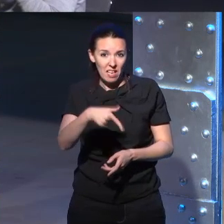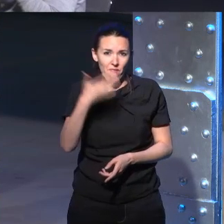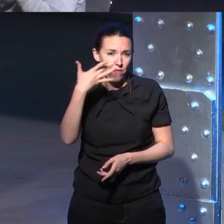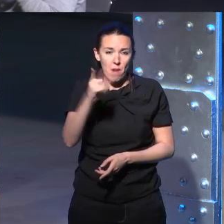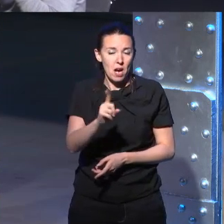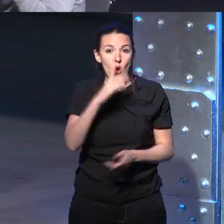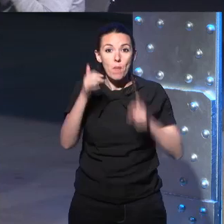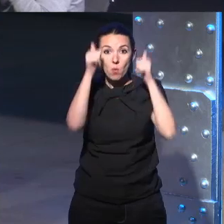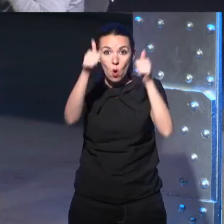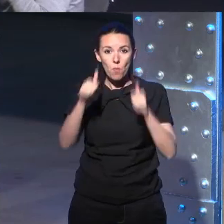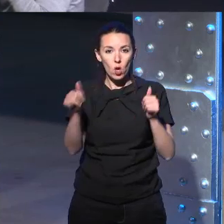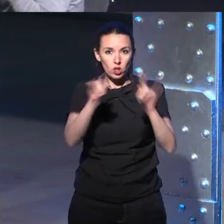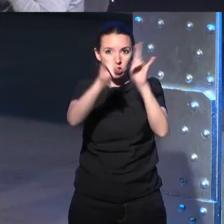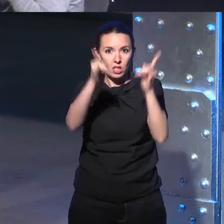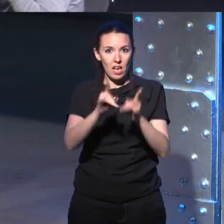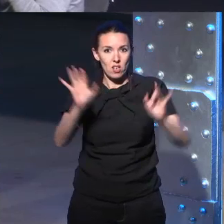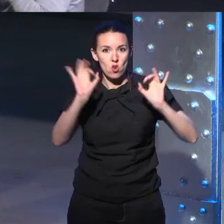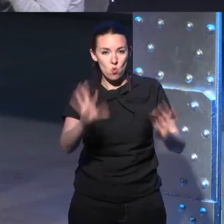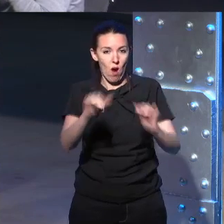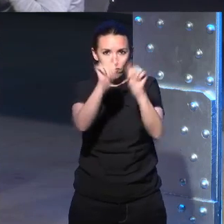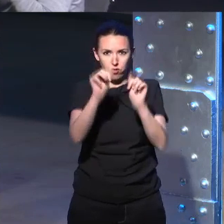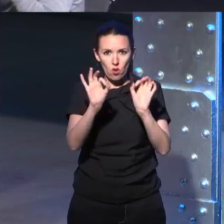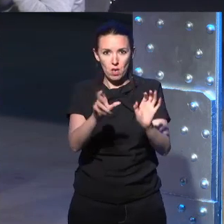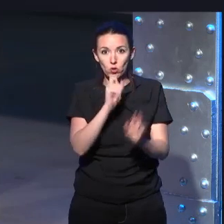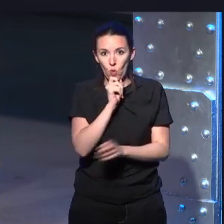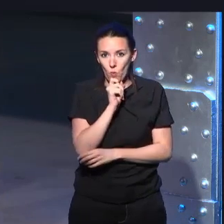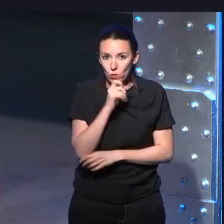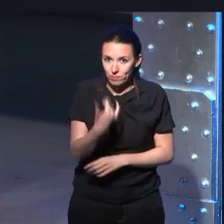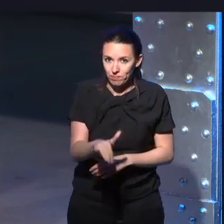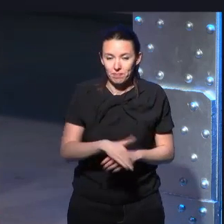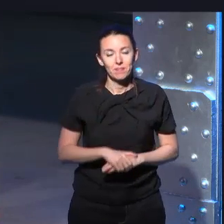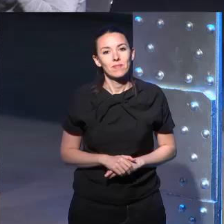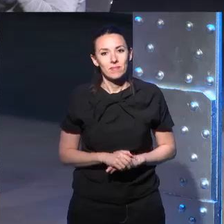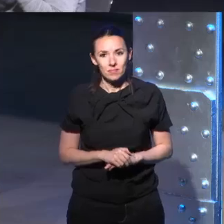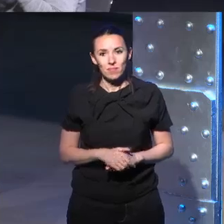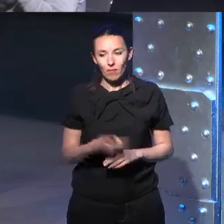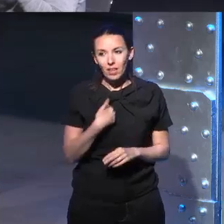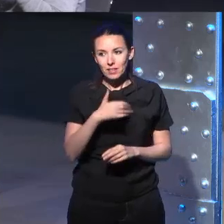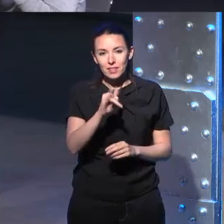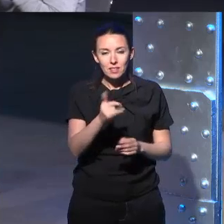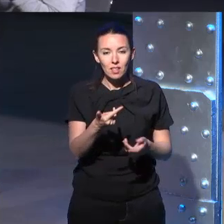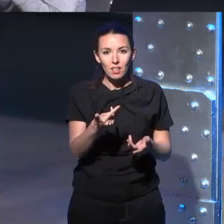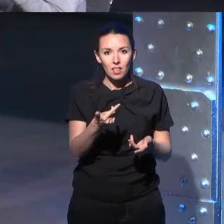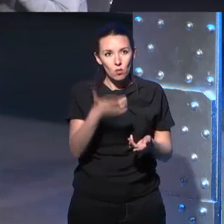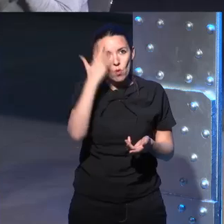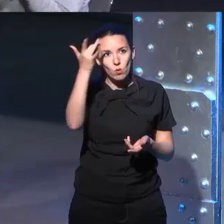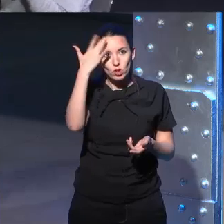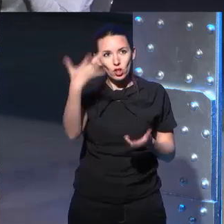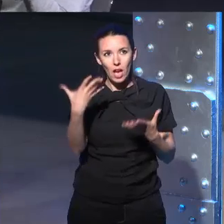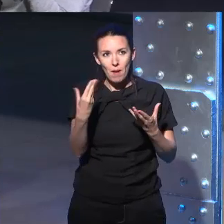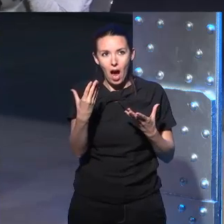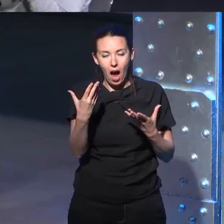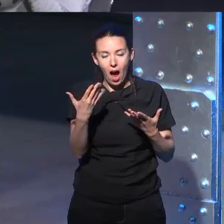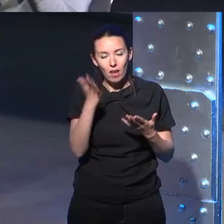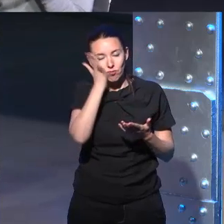conocida, pero ese póster con las cananas ahí puestas y tal. Yo sí lo tenía en mi techo. Sí, genial. Todas las noches soñaba con Raquel Welch.